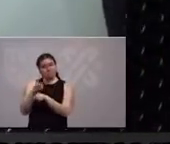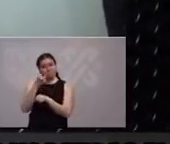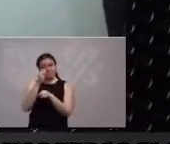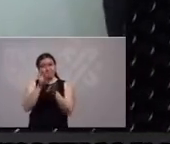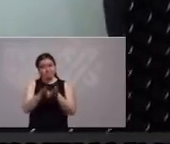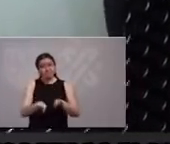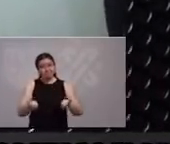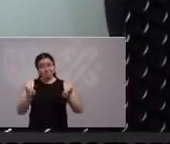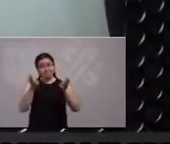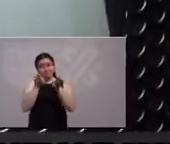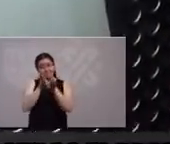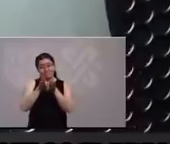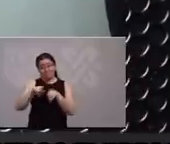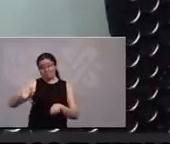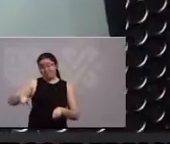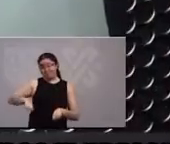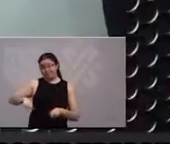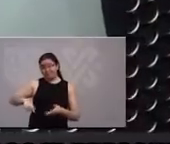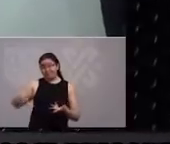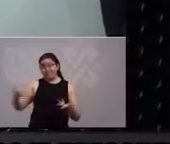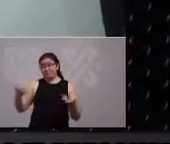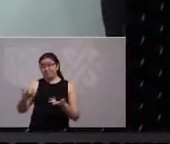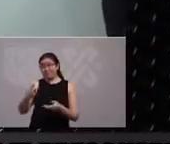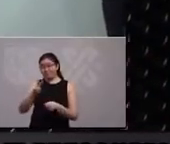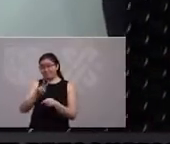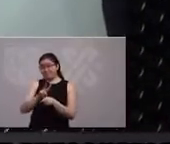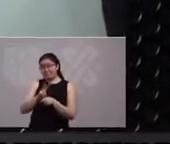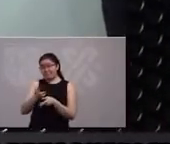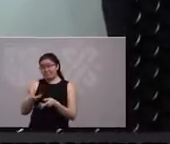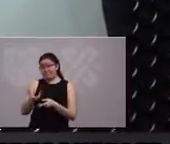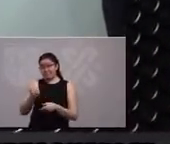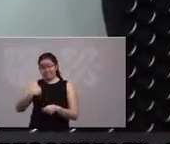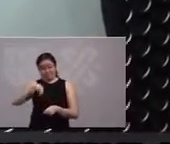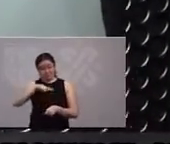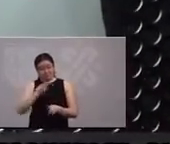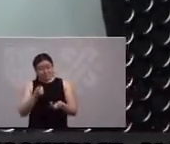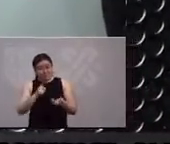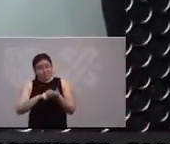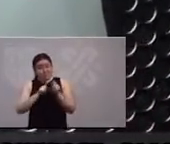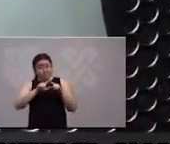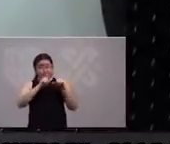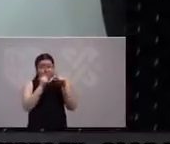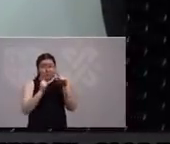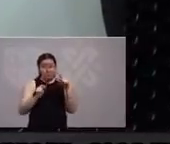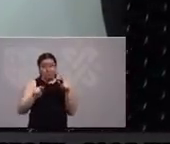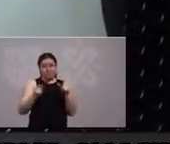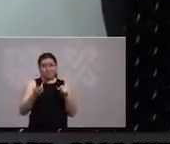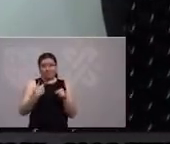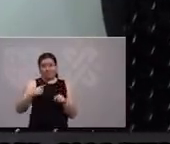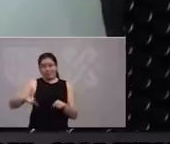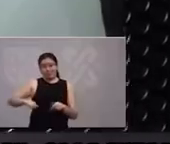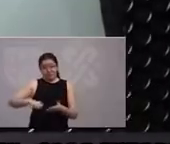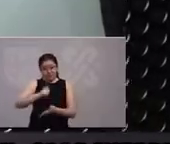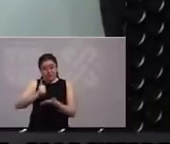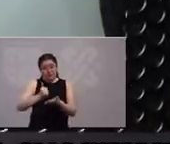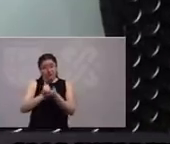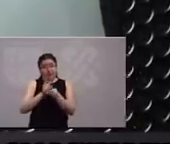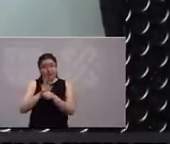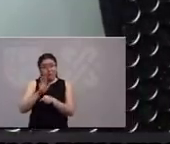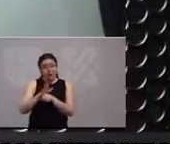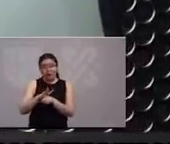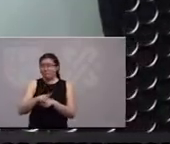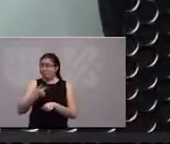principales funciones del Estado y particularmente nosotros como parte del Estado mexicano, el gobierno de la ciudad tiene como obligación pues la seguridad